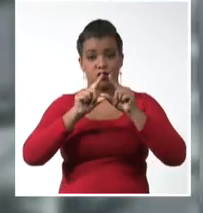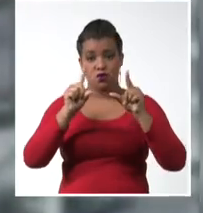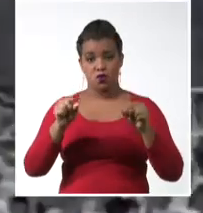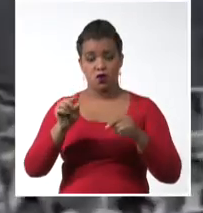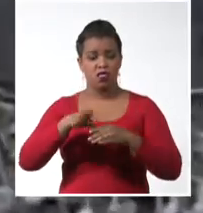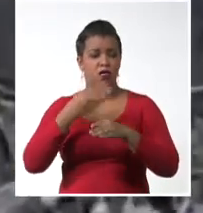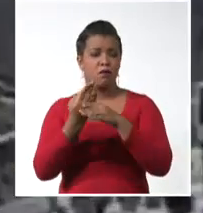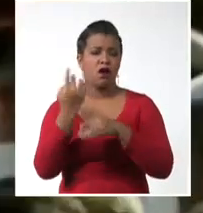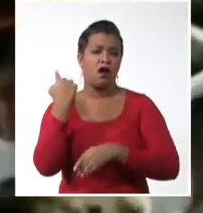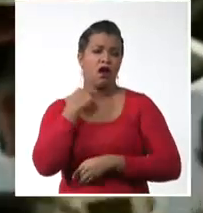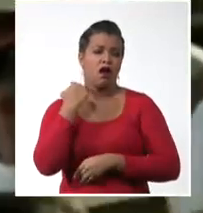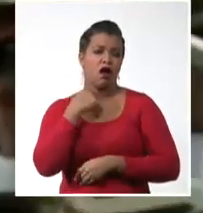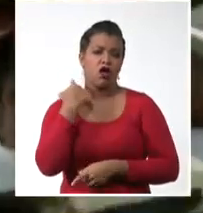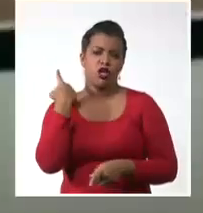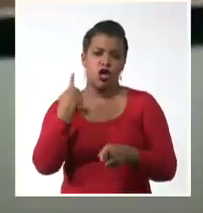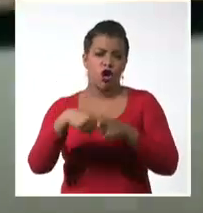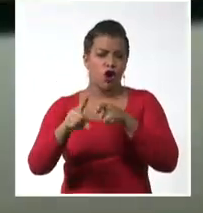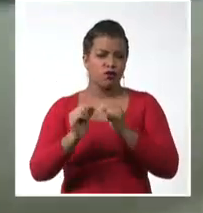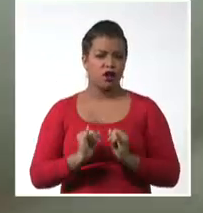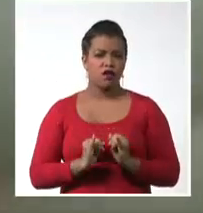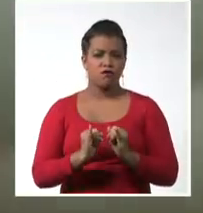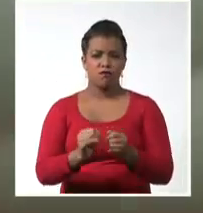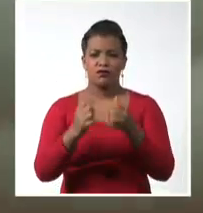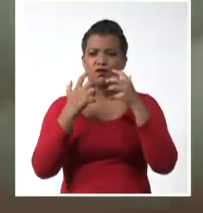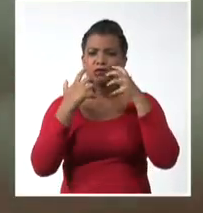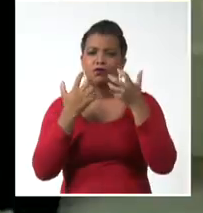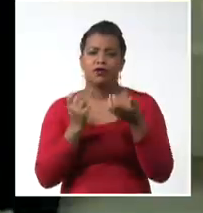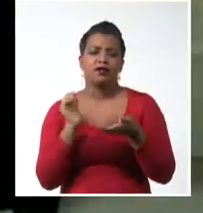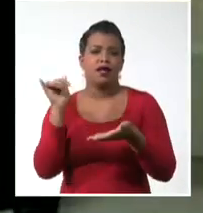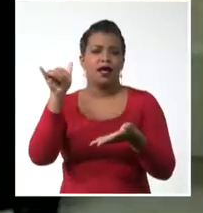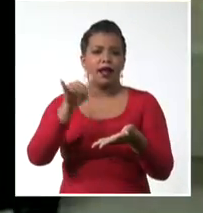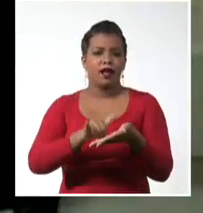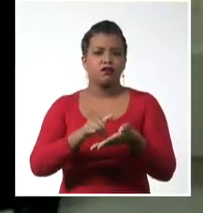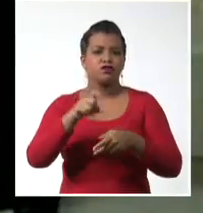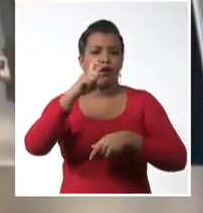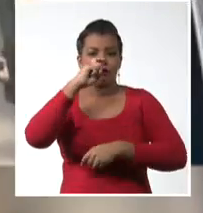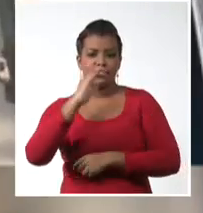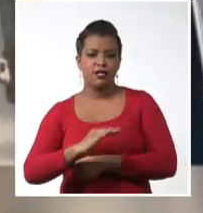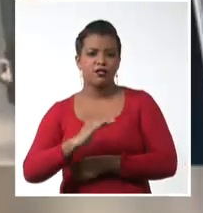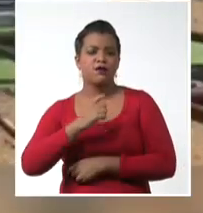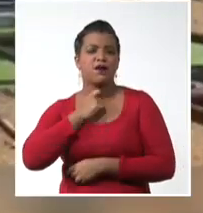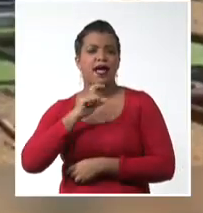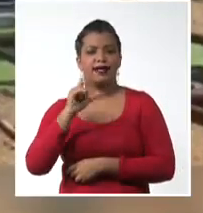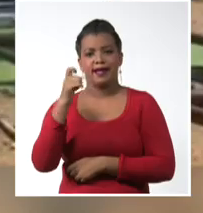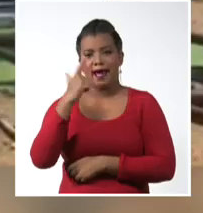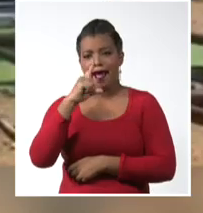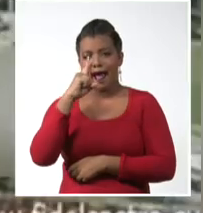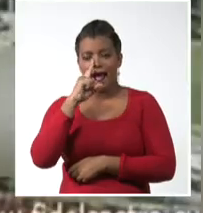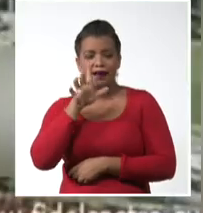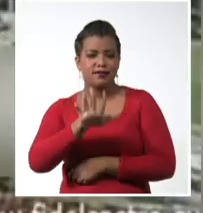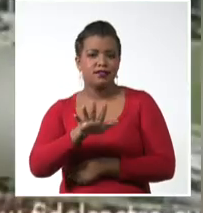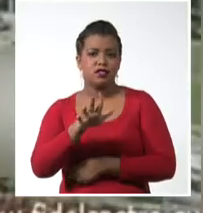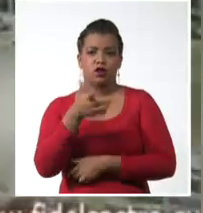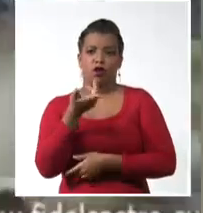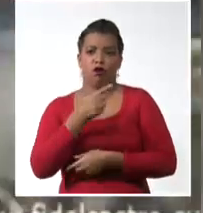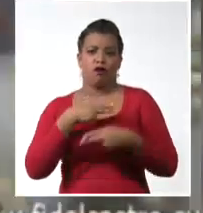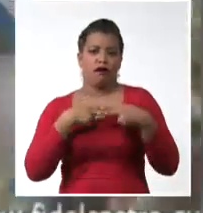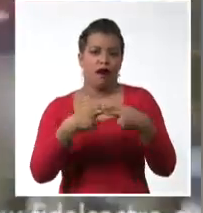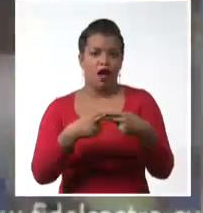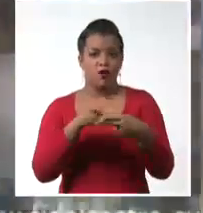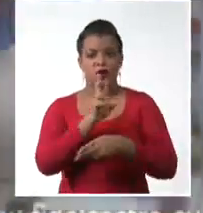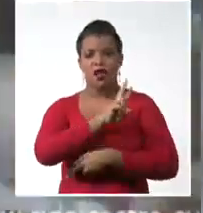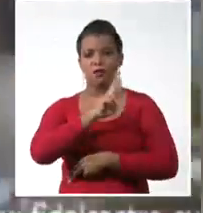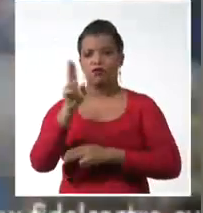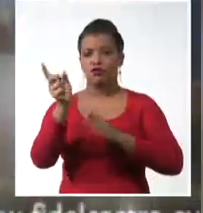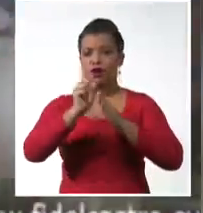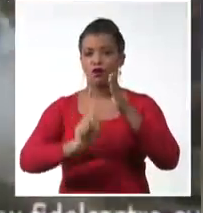otras coberturas como la batalla de ideas con el regreso del niño Elián y de los 5 héroes, la revolución energética, la lucha contra el